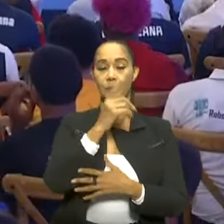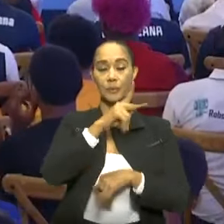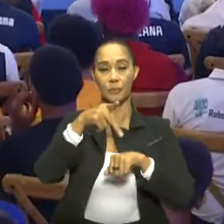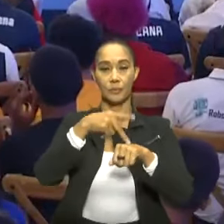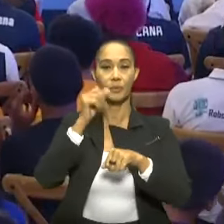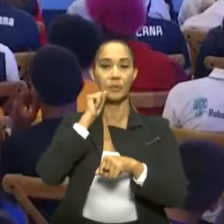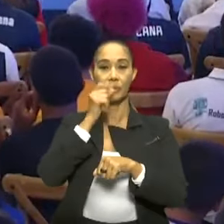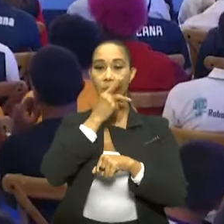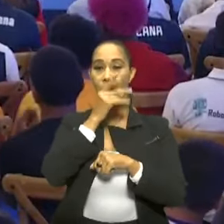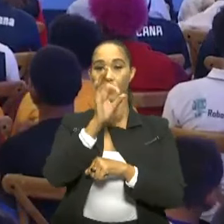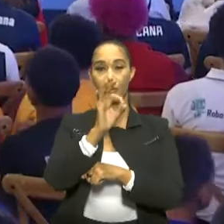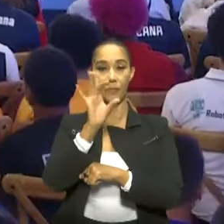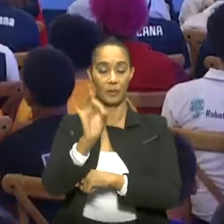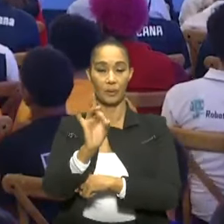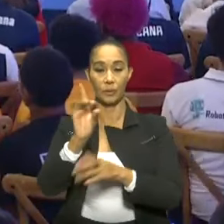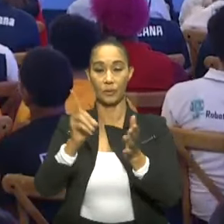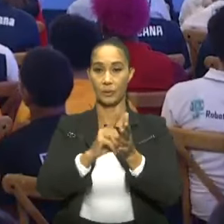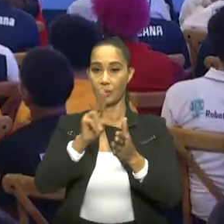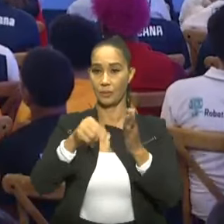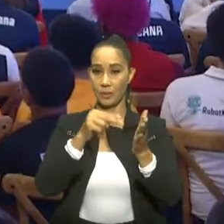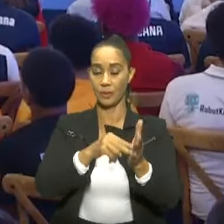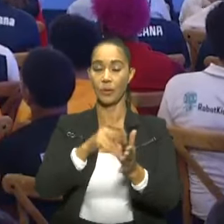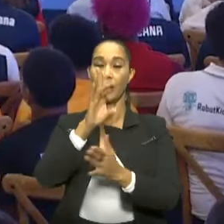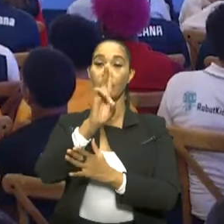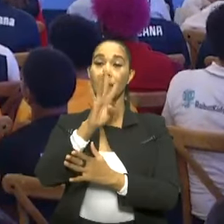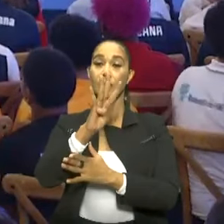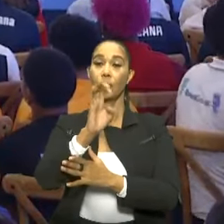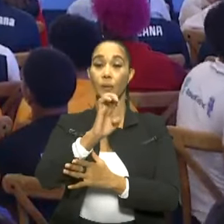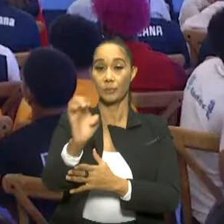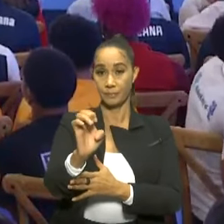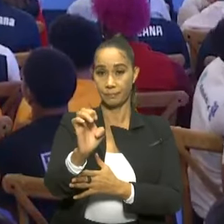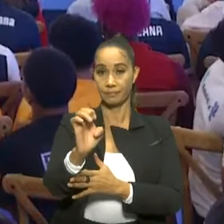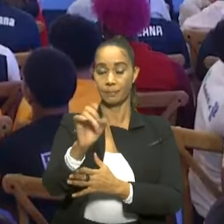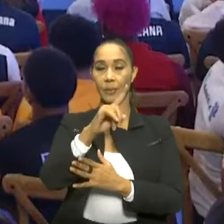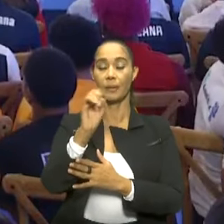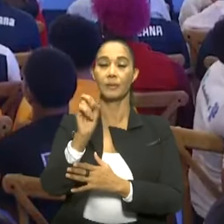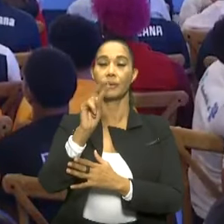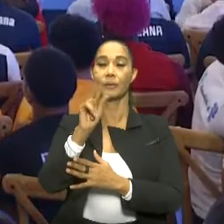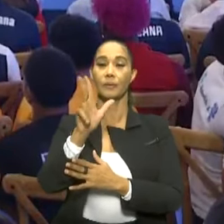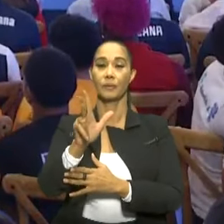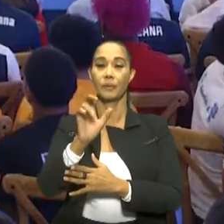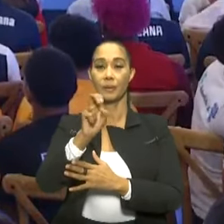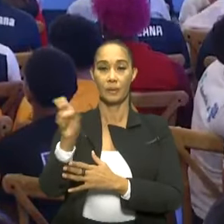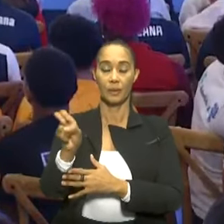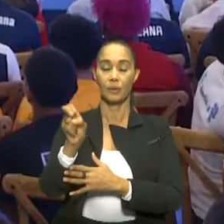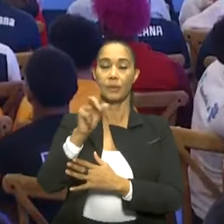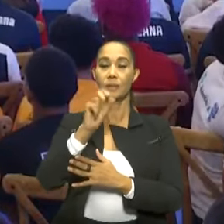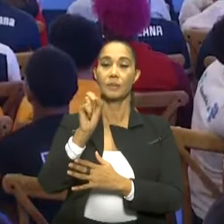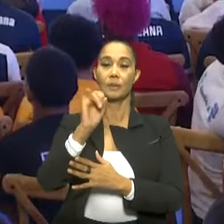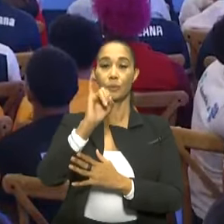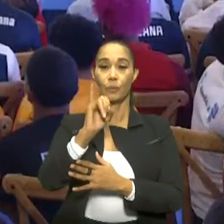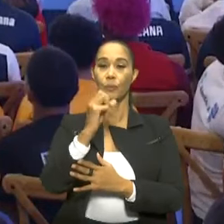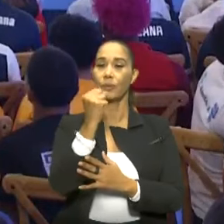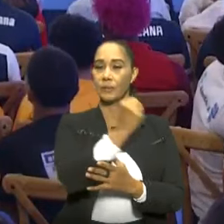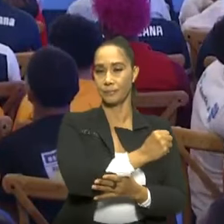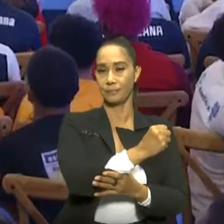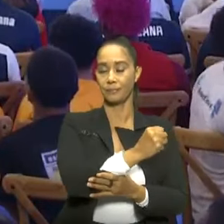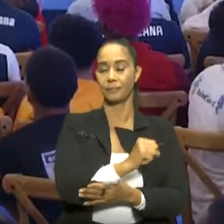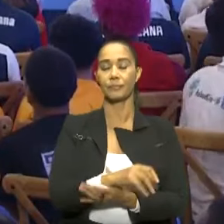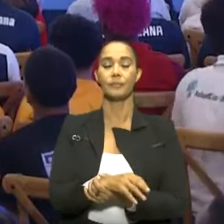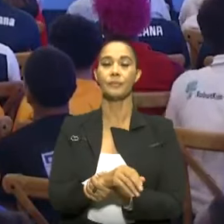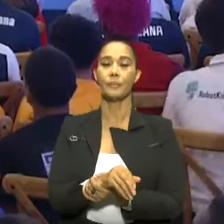de Santo Domingo, 98 Distrito Nacional, 74 en el este, 123 en el norte, 101 en el sur.